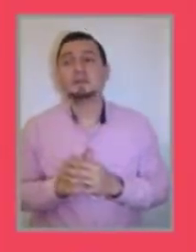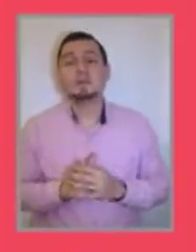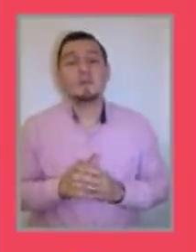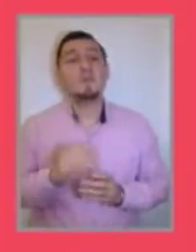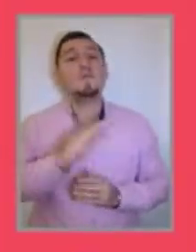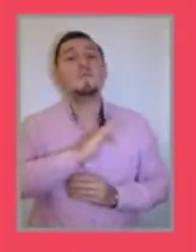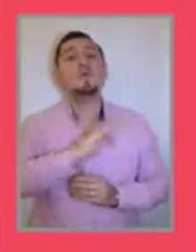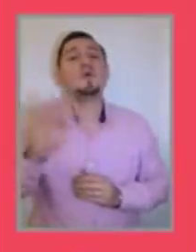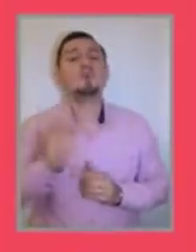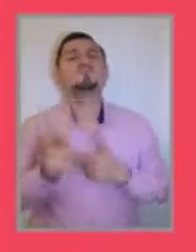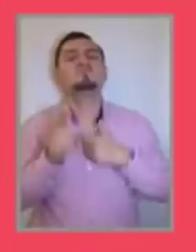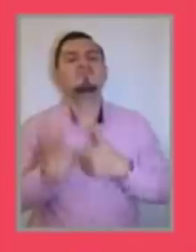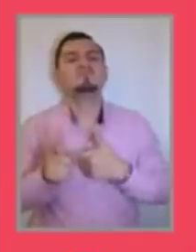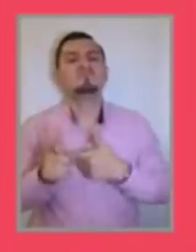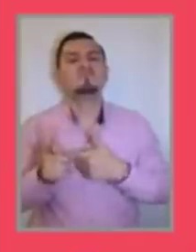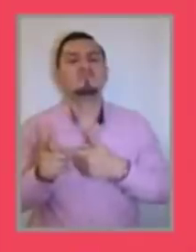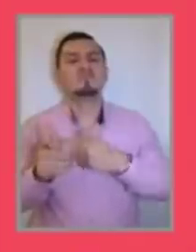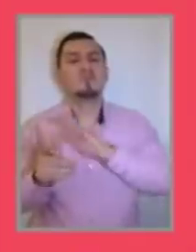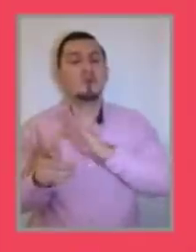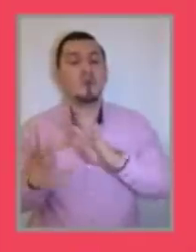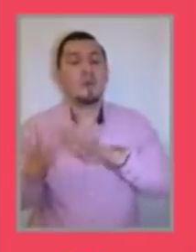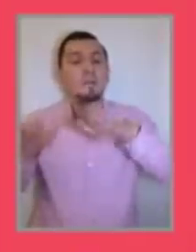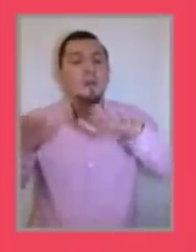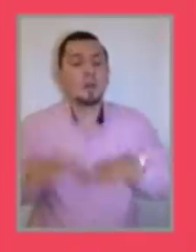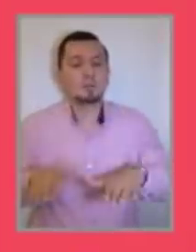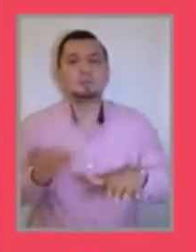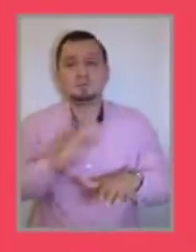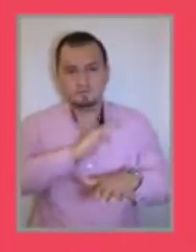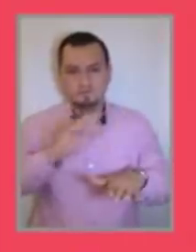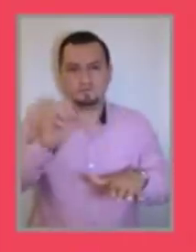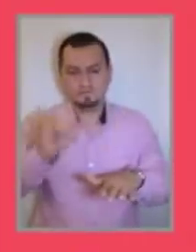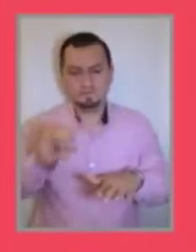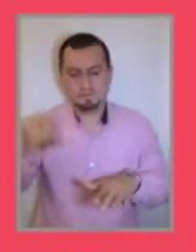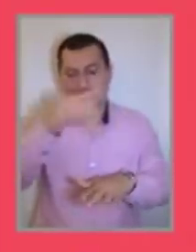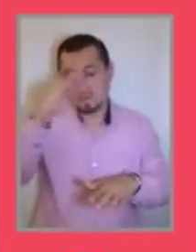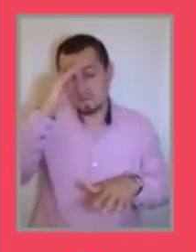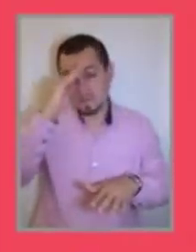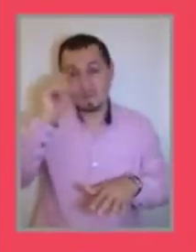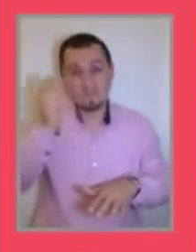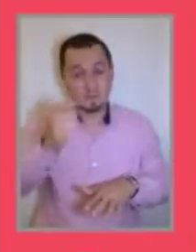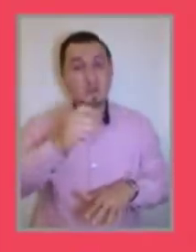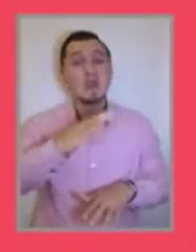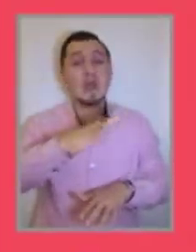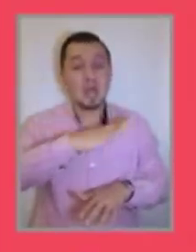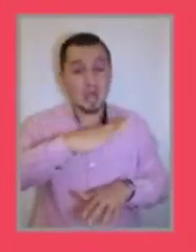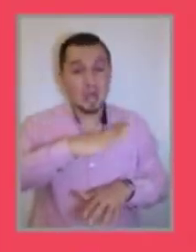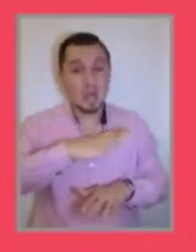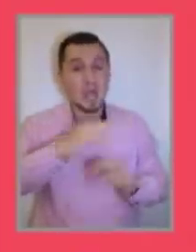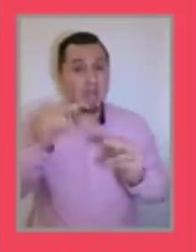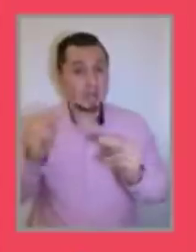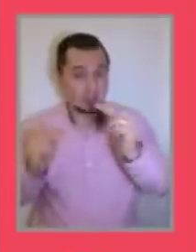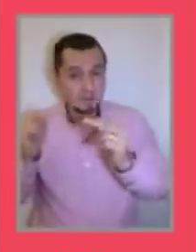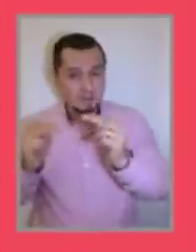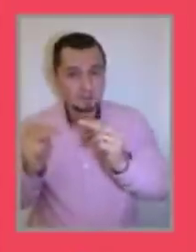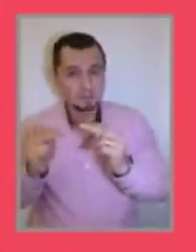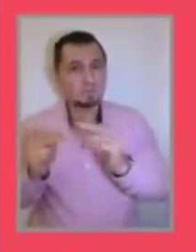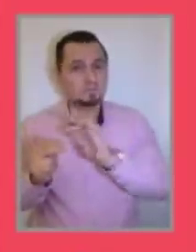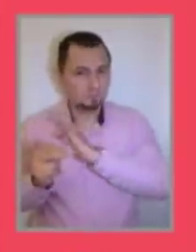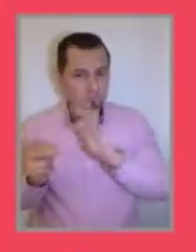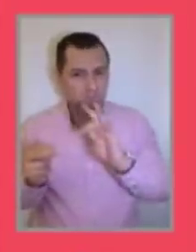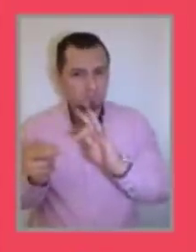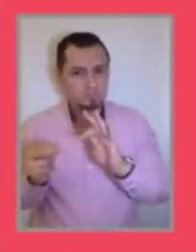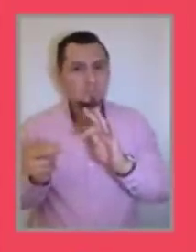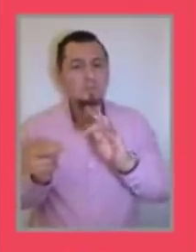podemos con este diseño bajar el nivel de riesgo, habiendo aclarado que hay un nivel de riesgo y habrá un nivel de riesgo de manera